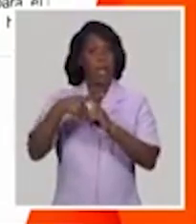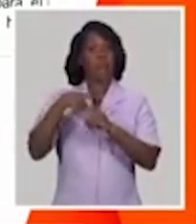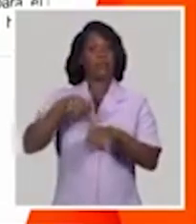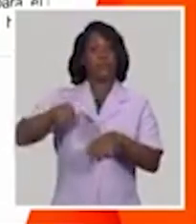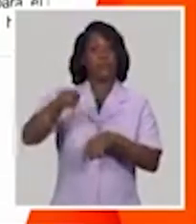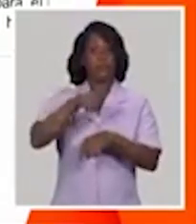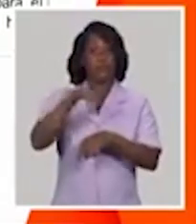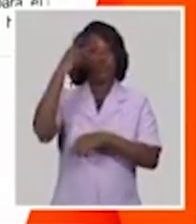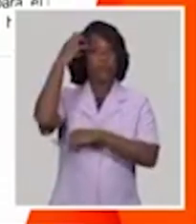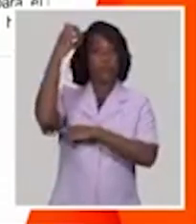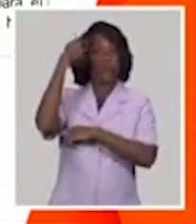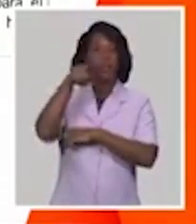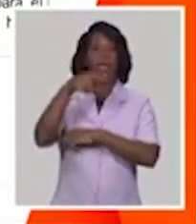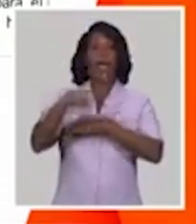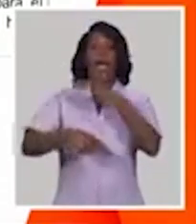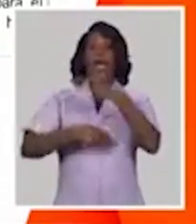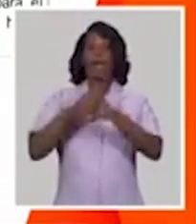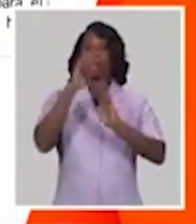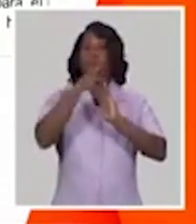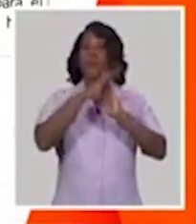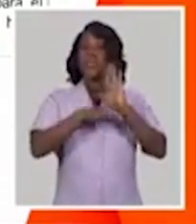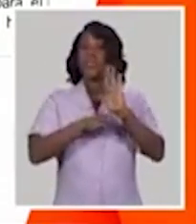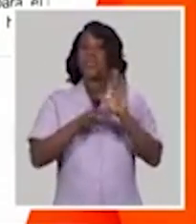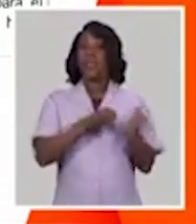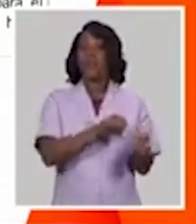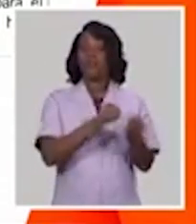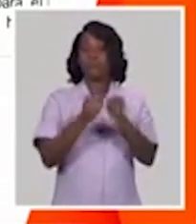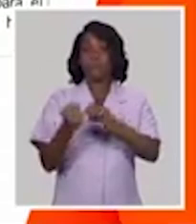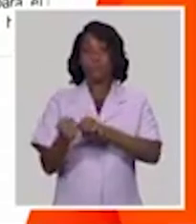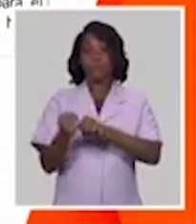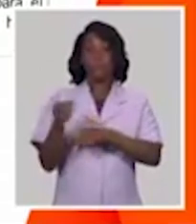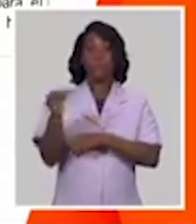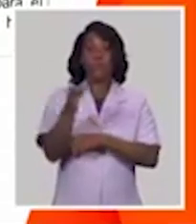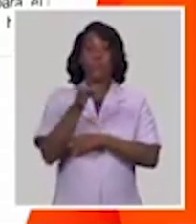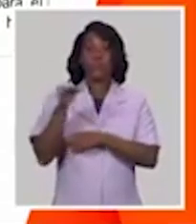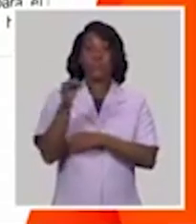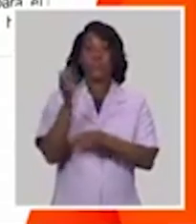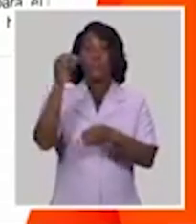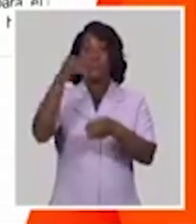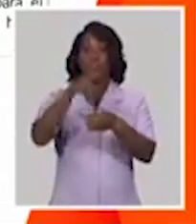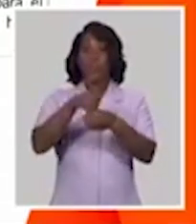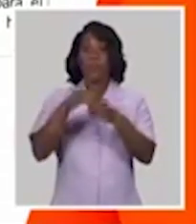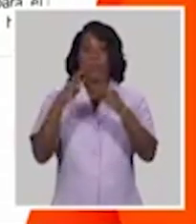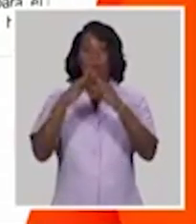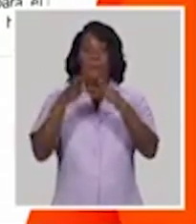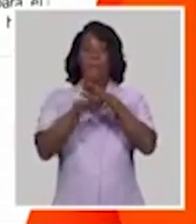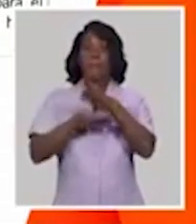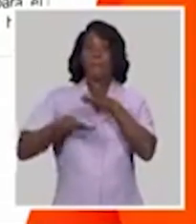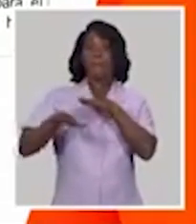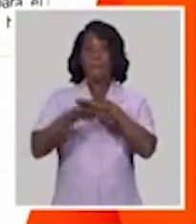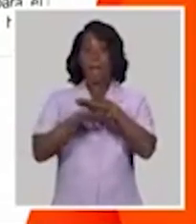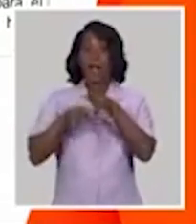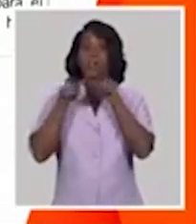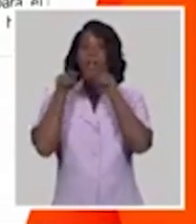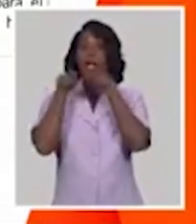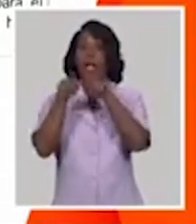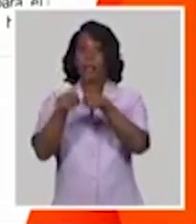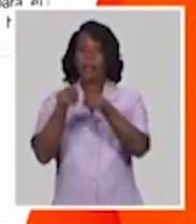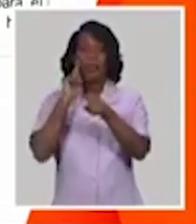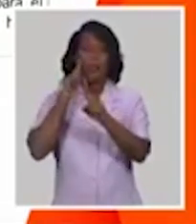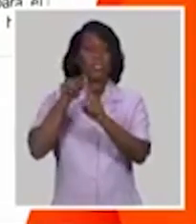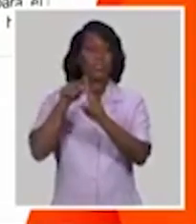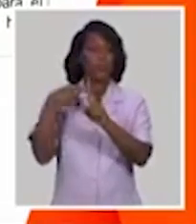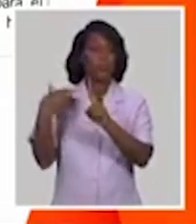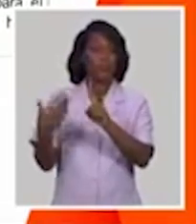medidas de incremento para el reforzamiento del enfrentamiento en los repartos, barrios y comunidades con el objetivo de